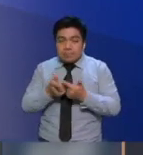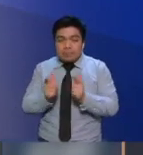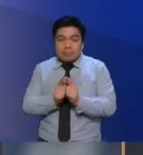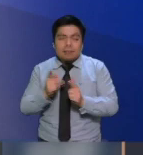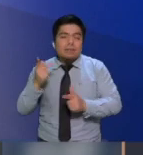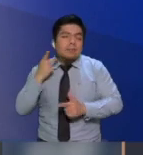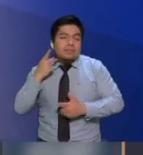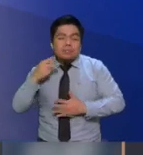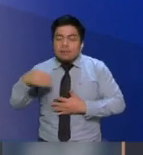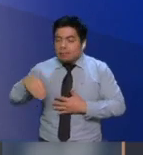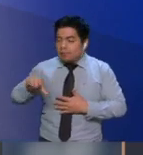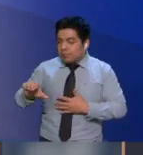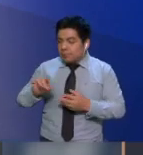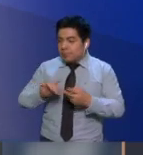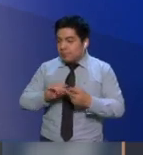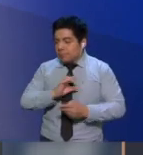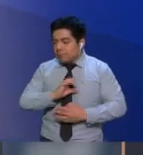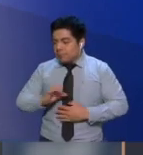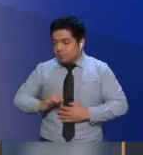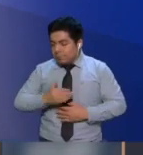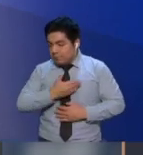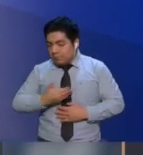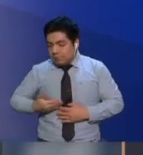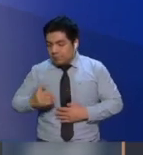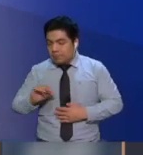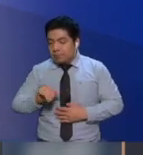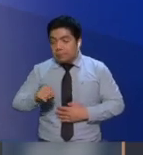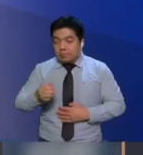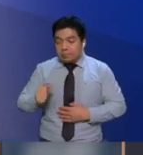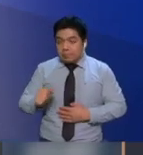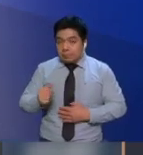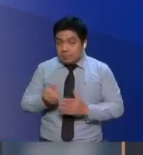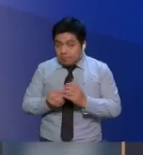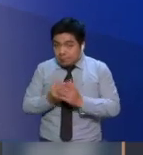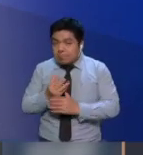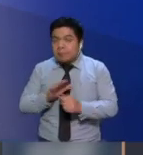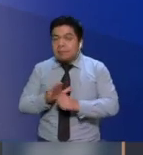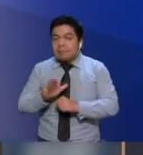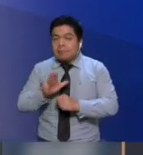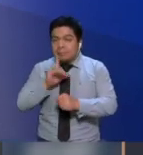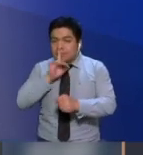Ciudadano y su candidato presidencial, Jorge Álvarez Maínez, lo nuevo es la censura.